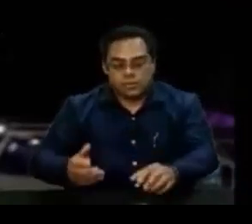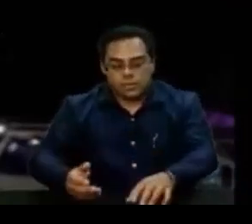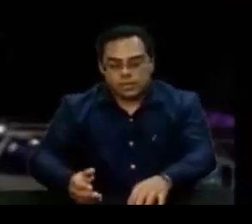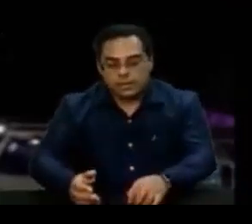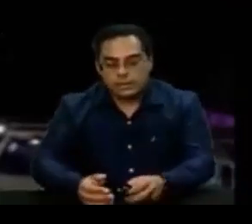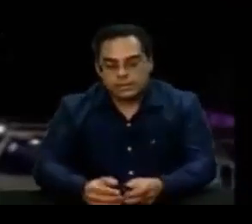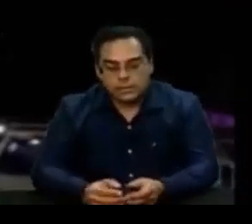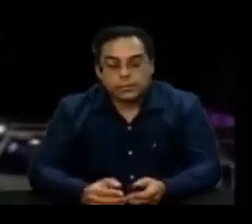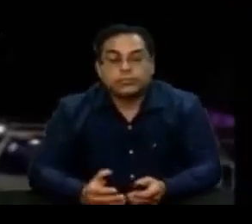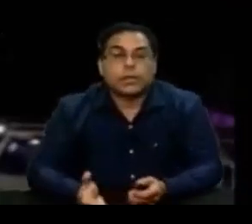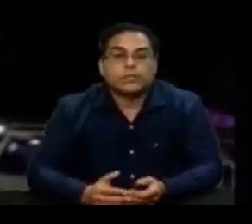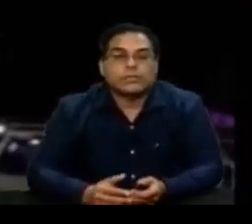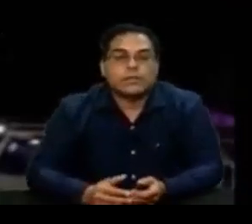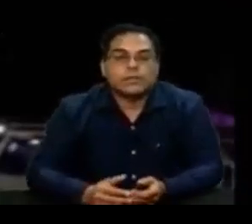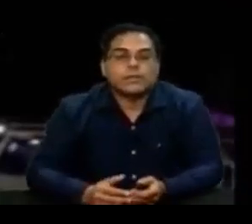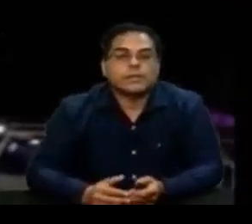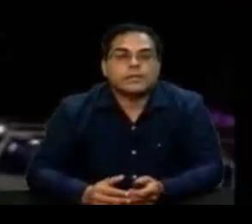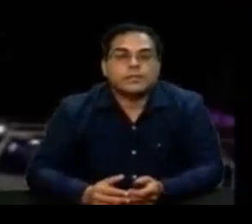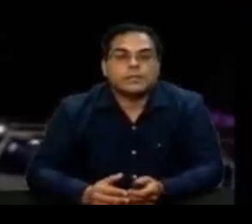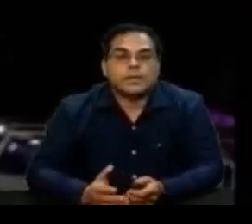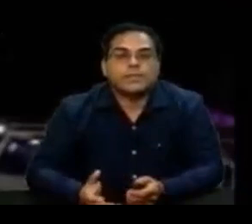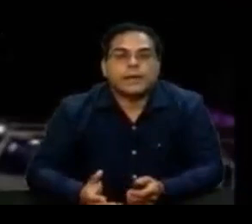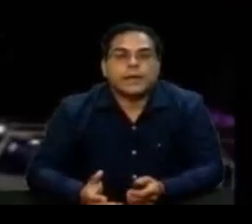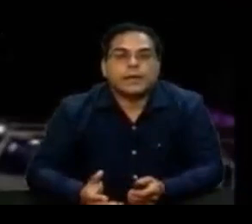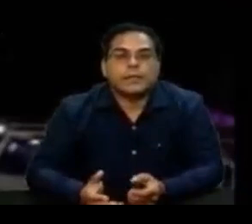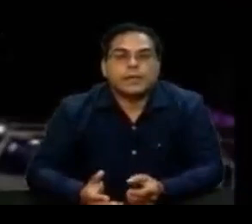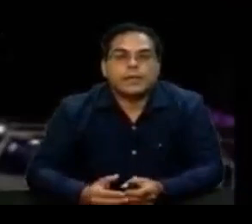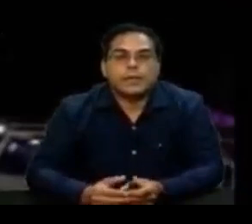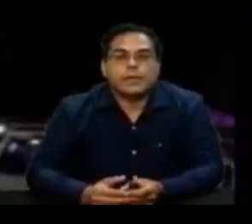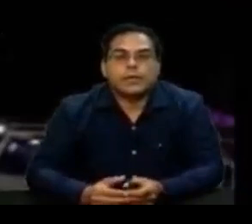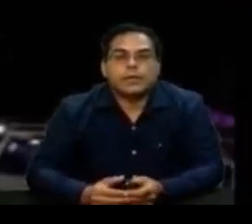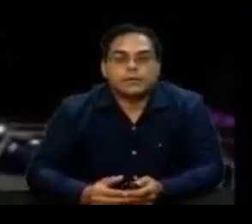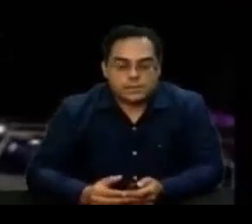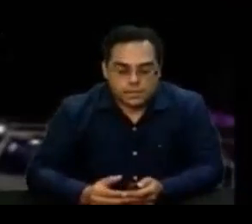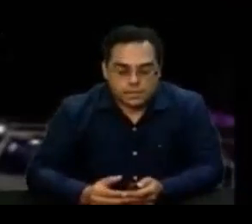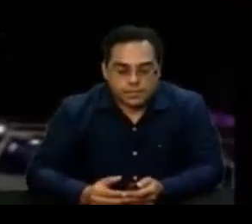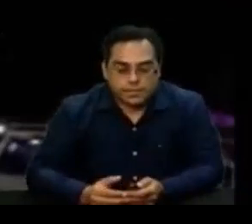Entonces buscamos hacer las incisiones ahí para dejar la menor